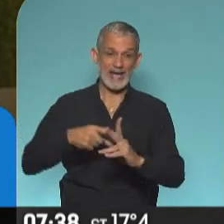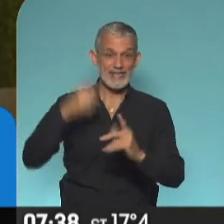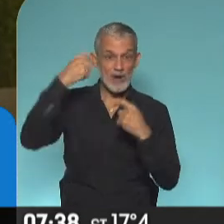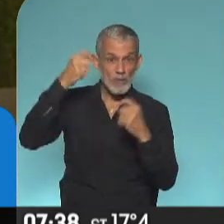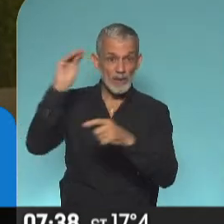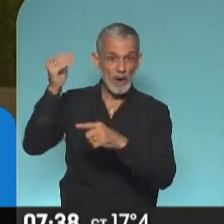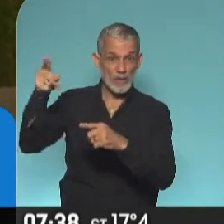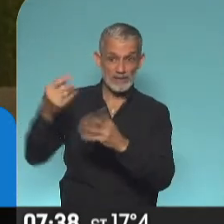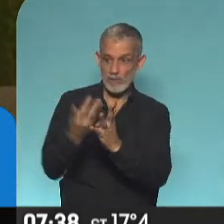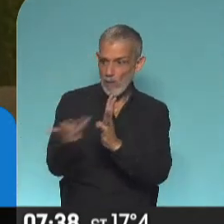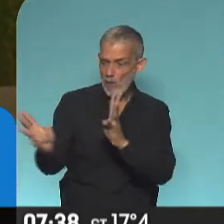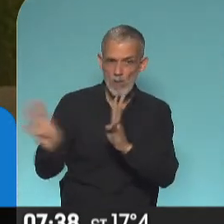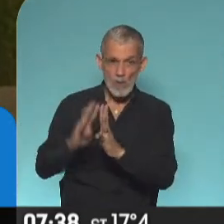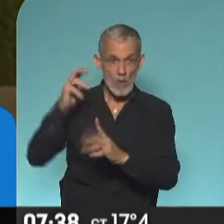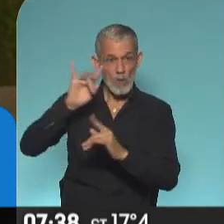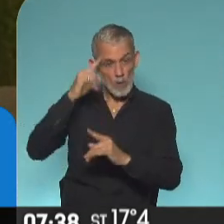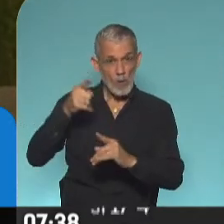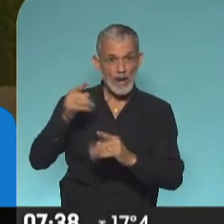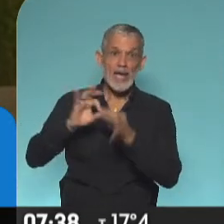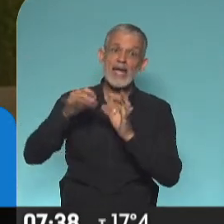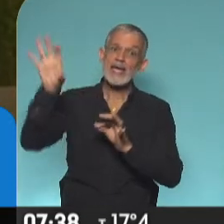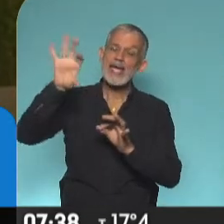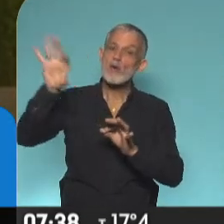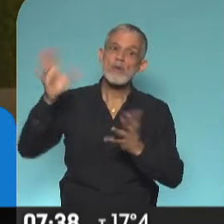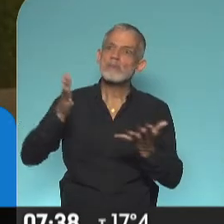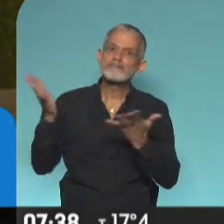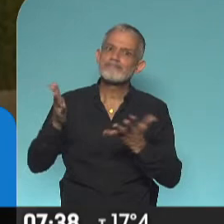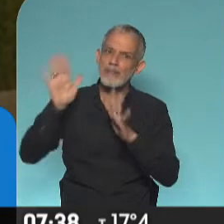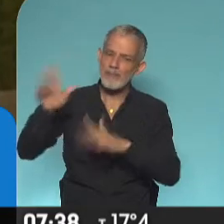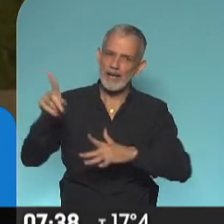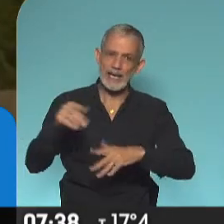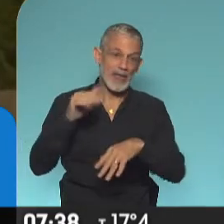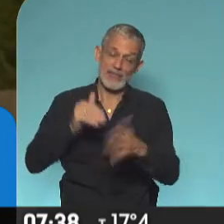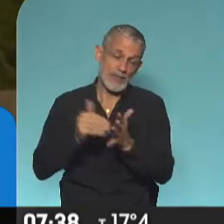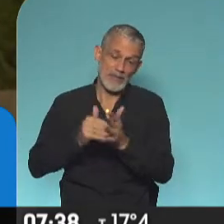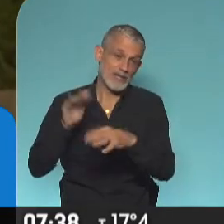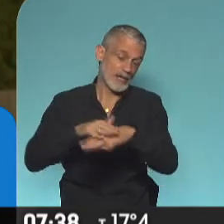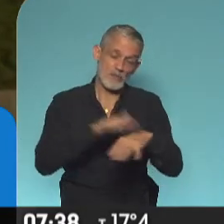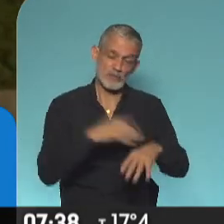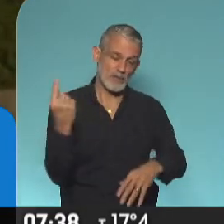con Brasil, y toque de queda en Europa. Dependerá mucho de la conciencia y responsabilidad social. Bien,